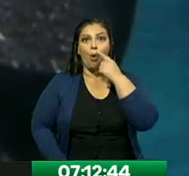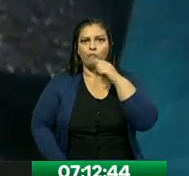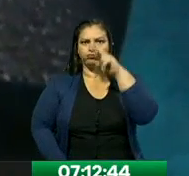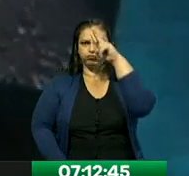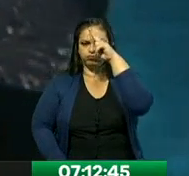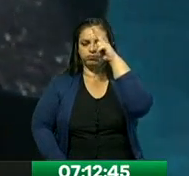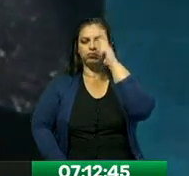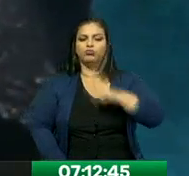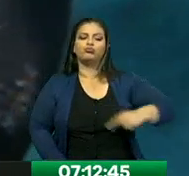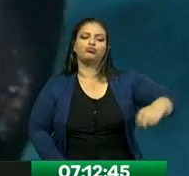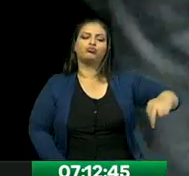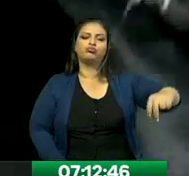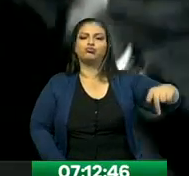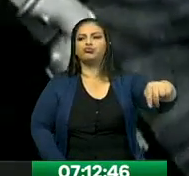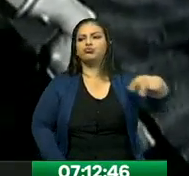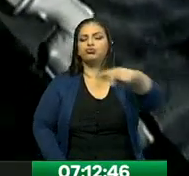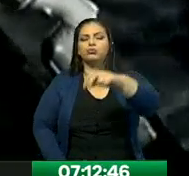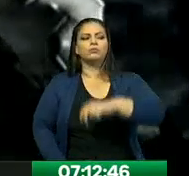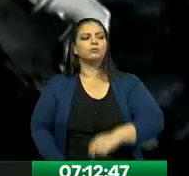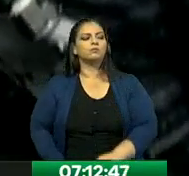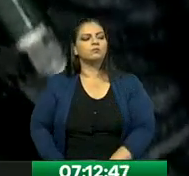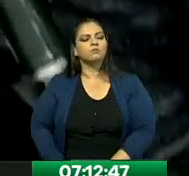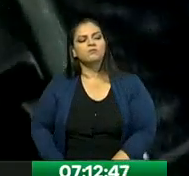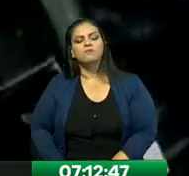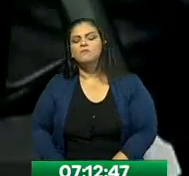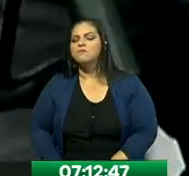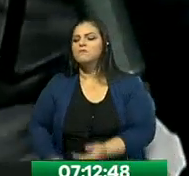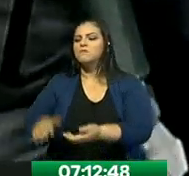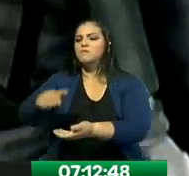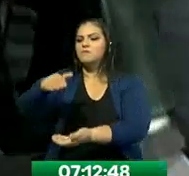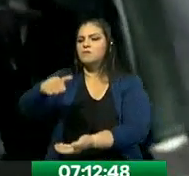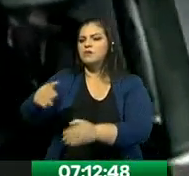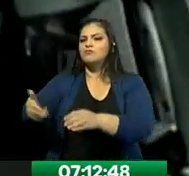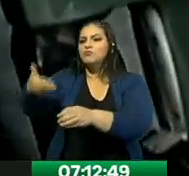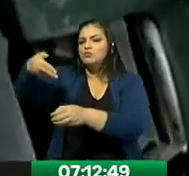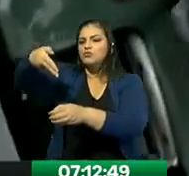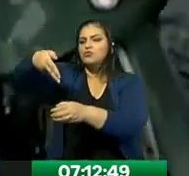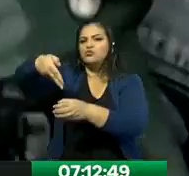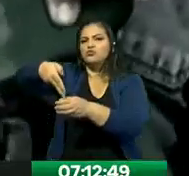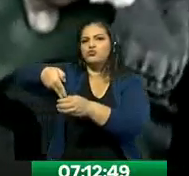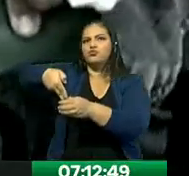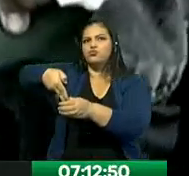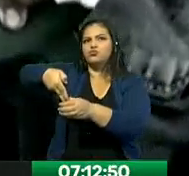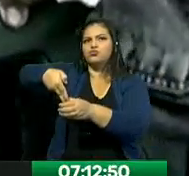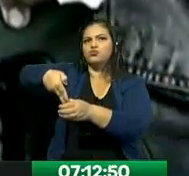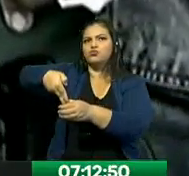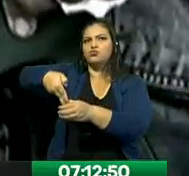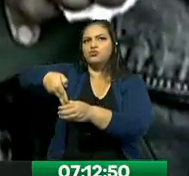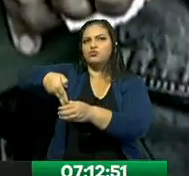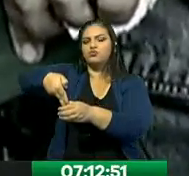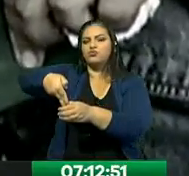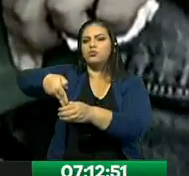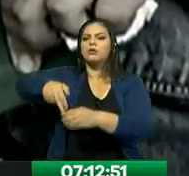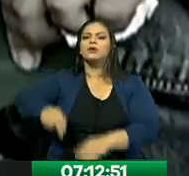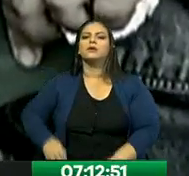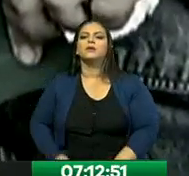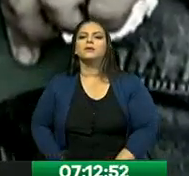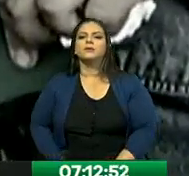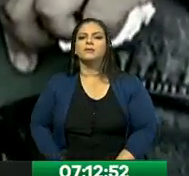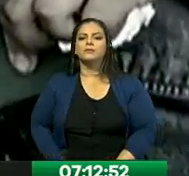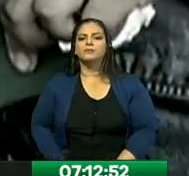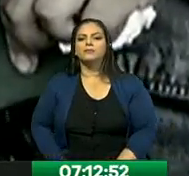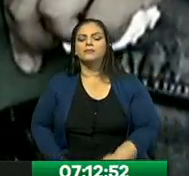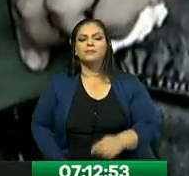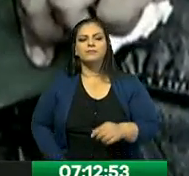él se baja llena el tanque y en una toma busca tram y la cajuela del carro quien a la